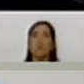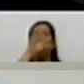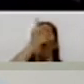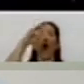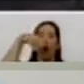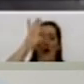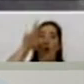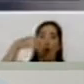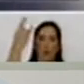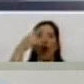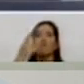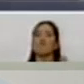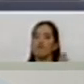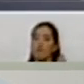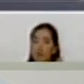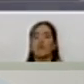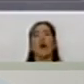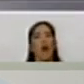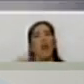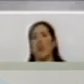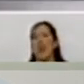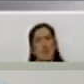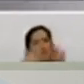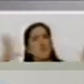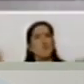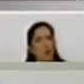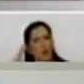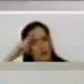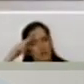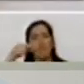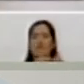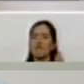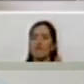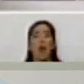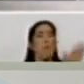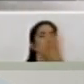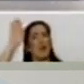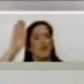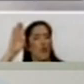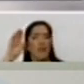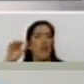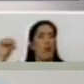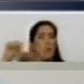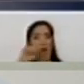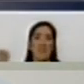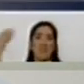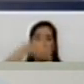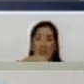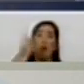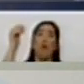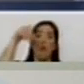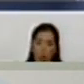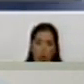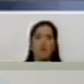las reestructuraciones de deuda a lo largo y a lo ancho del planeta han sido votadas por una mayoría abrumadora. 136